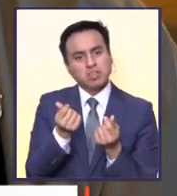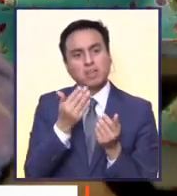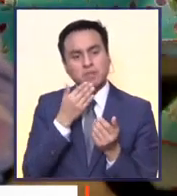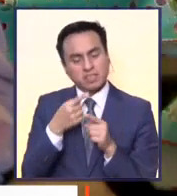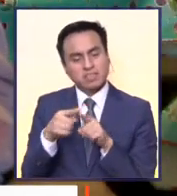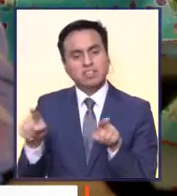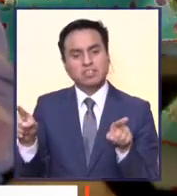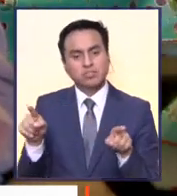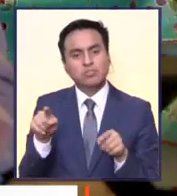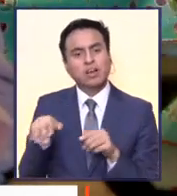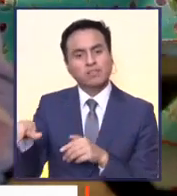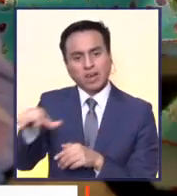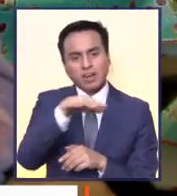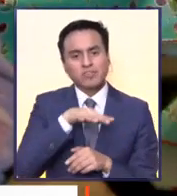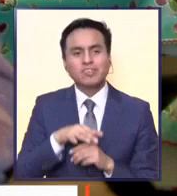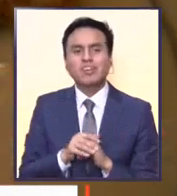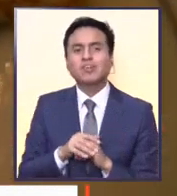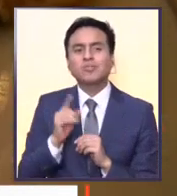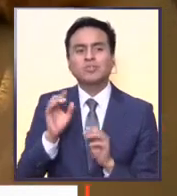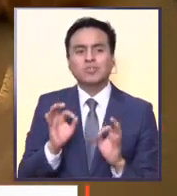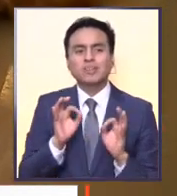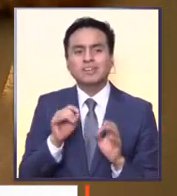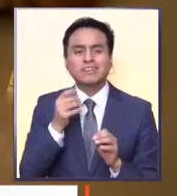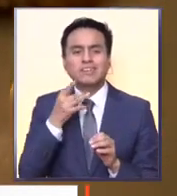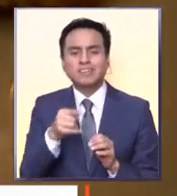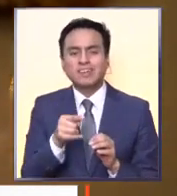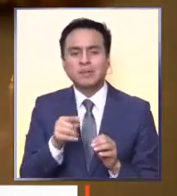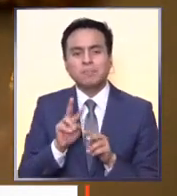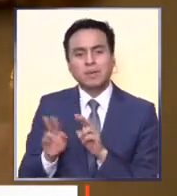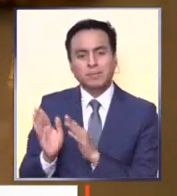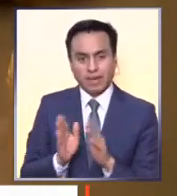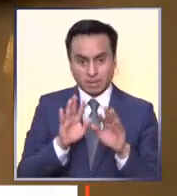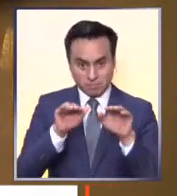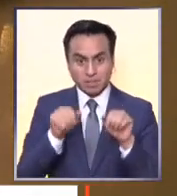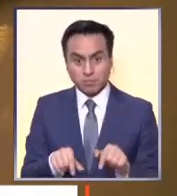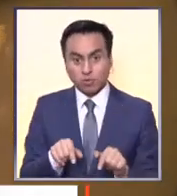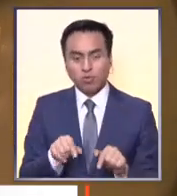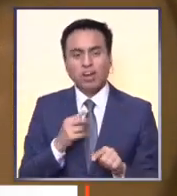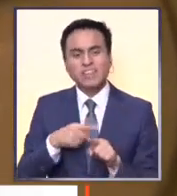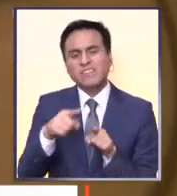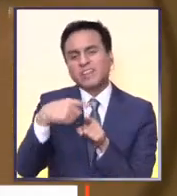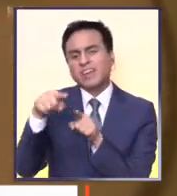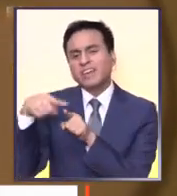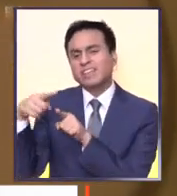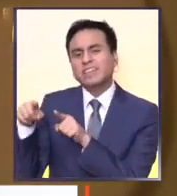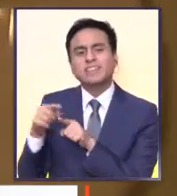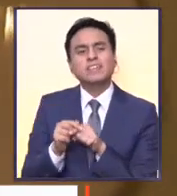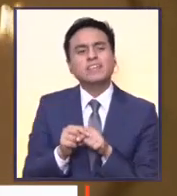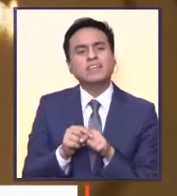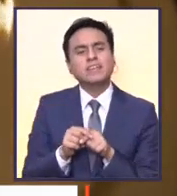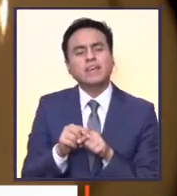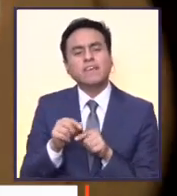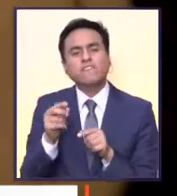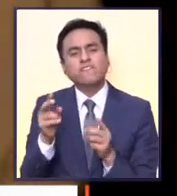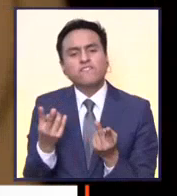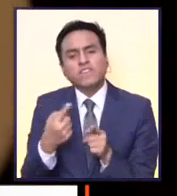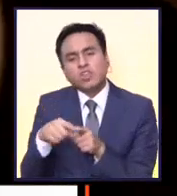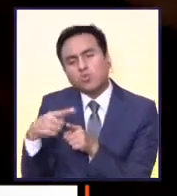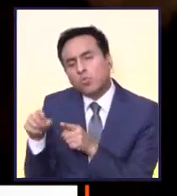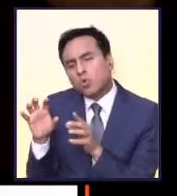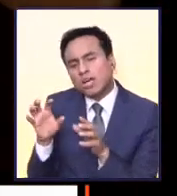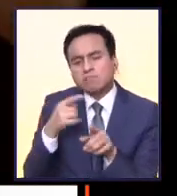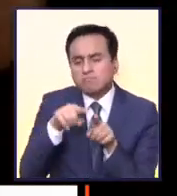distinto a los del barrio. Una de las gracias de La Salvación es que preparan aquí mismo una gran variedad de encurtidos, usan todo tipo de verduras que las